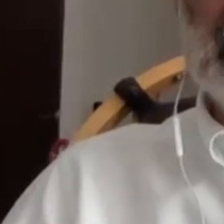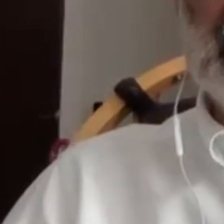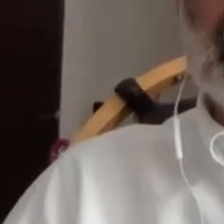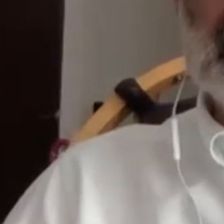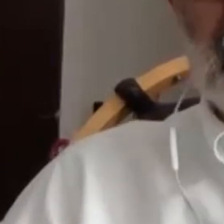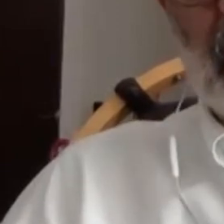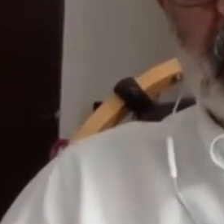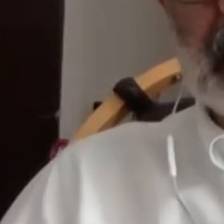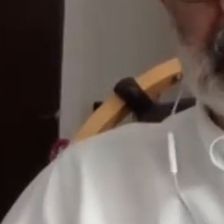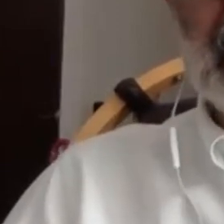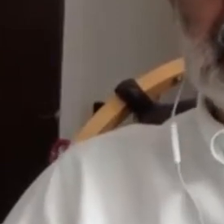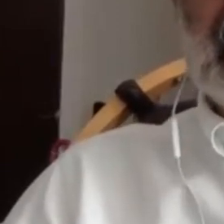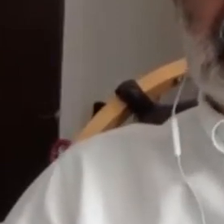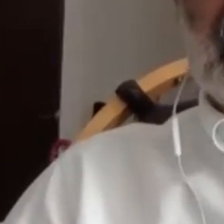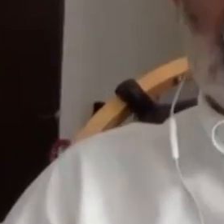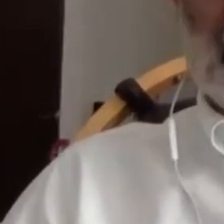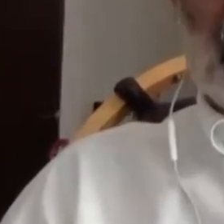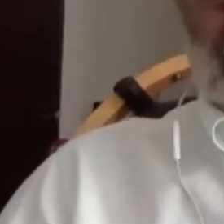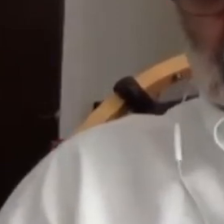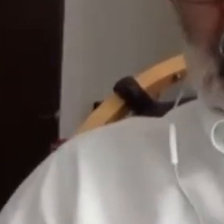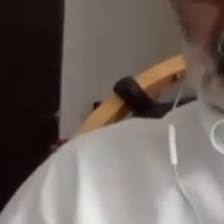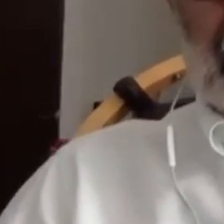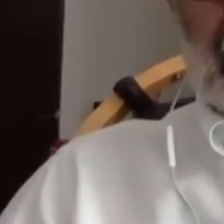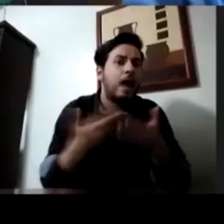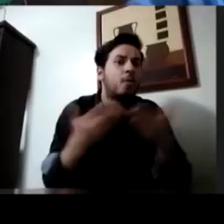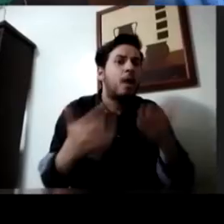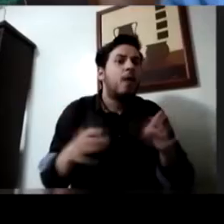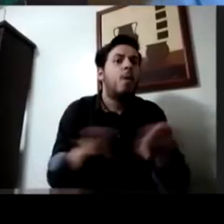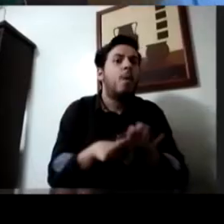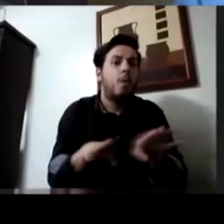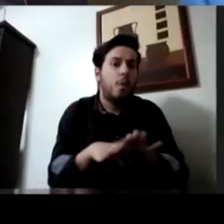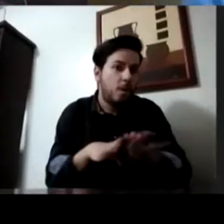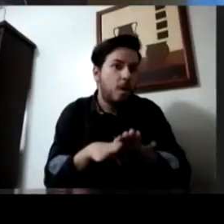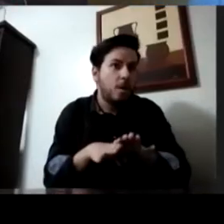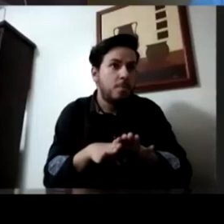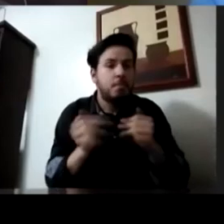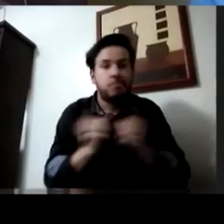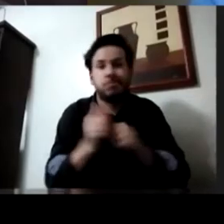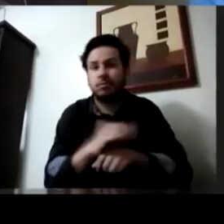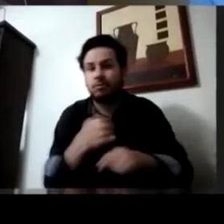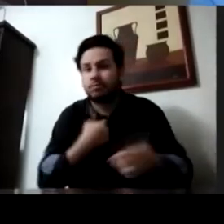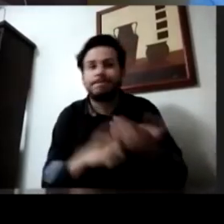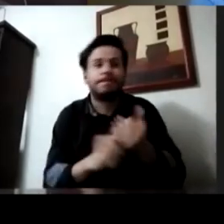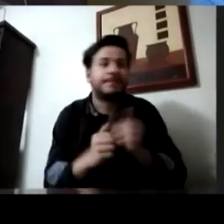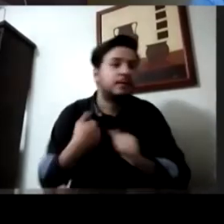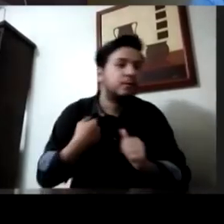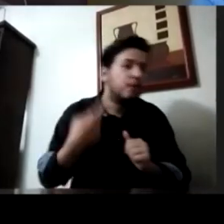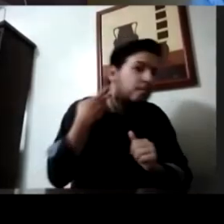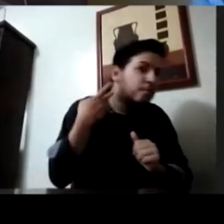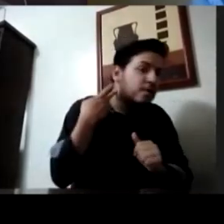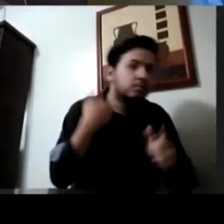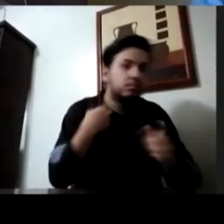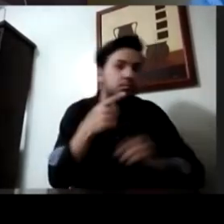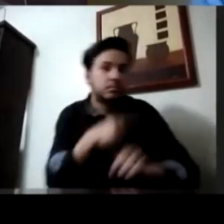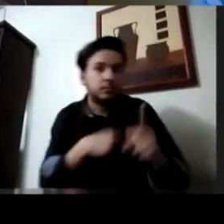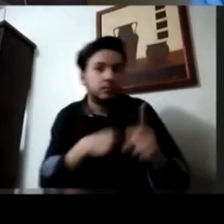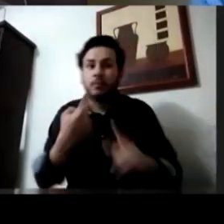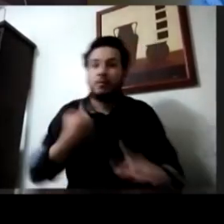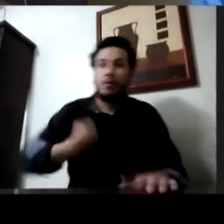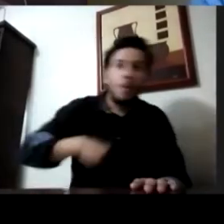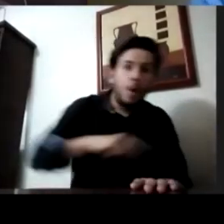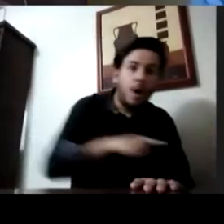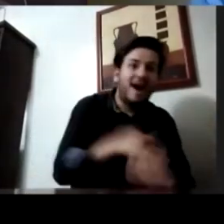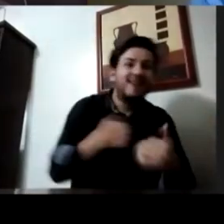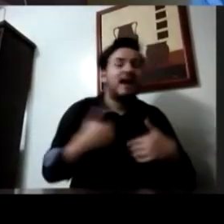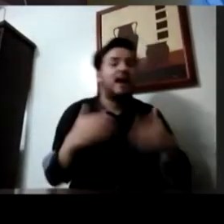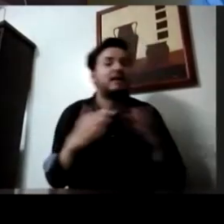refugiados. Y además mencionaste cómo, además, por supuesto, de las políticas públicas, desde nuestras casas,